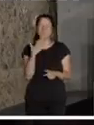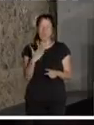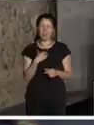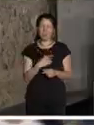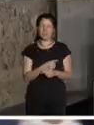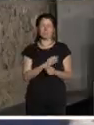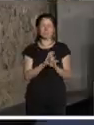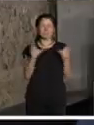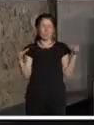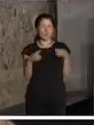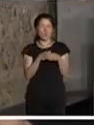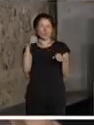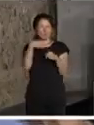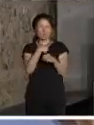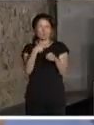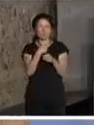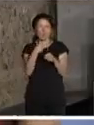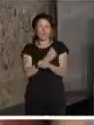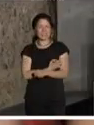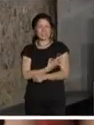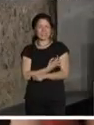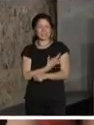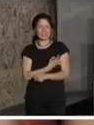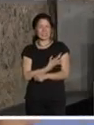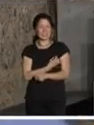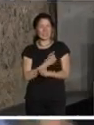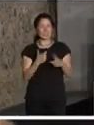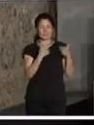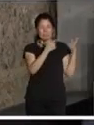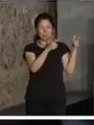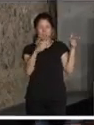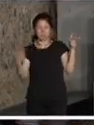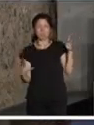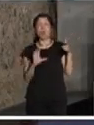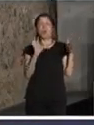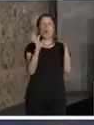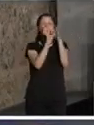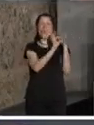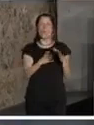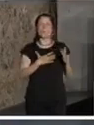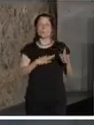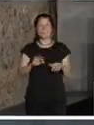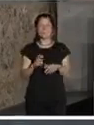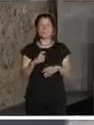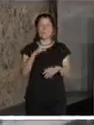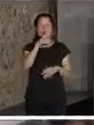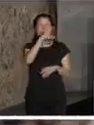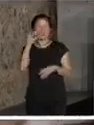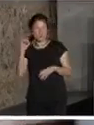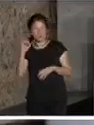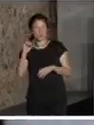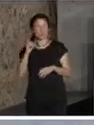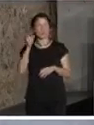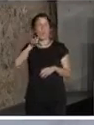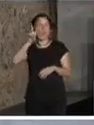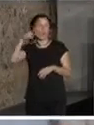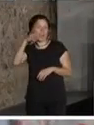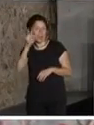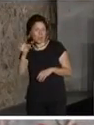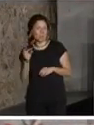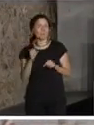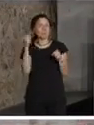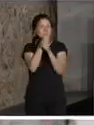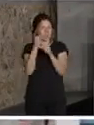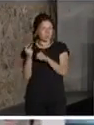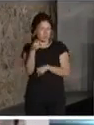al bloque de trabajo de los sindicatos de clase con unidas podemos de las comisiones obreras y de la unión general de trabajadores